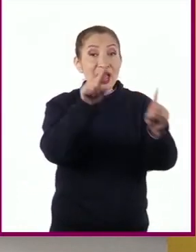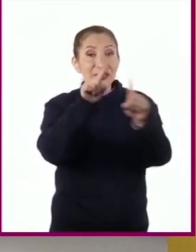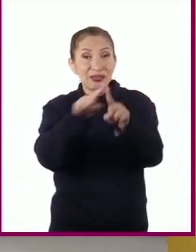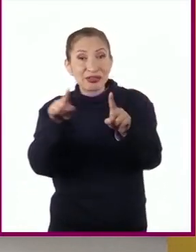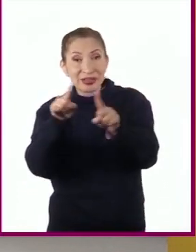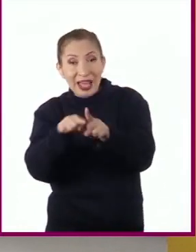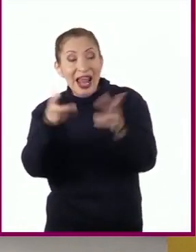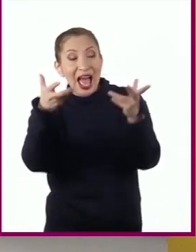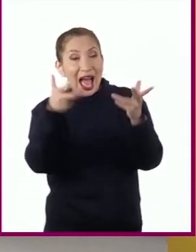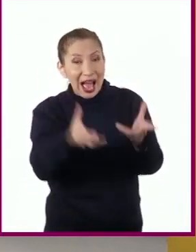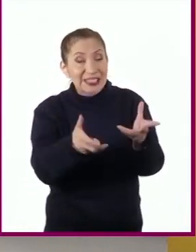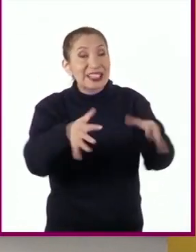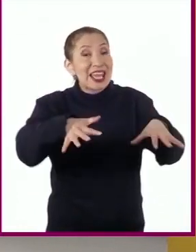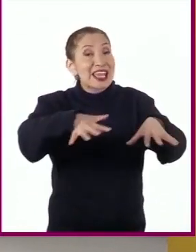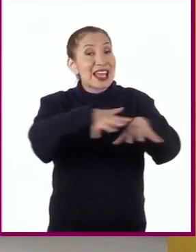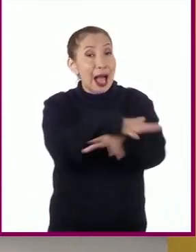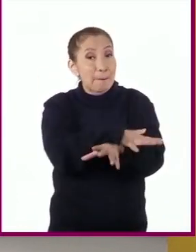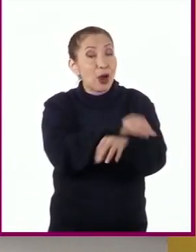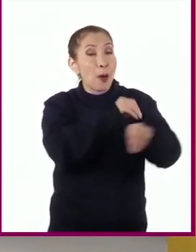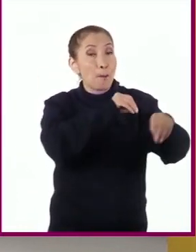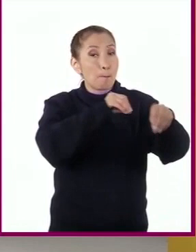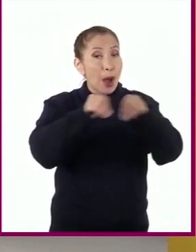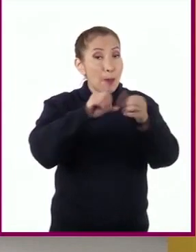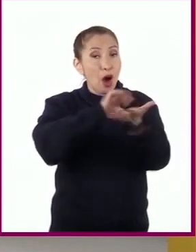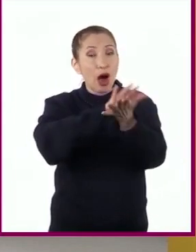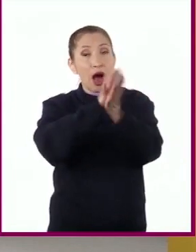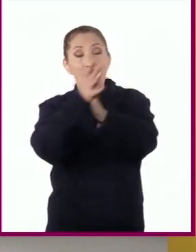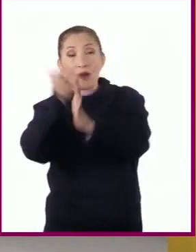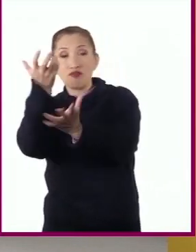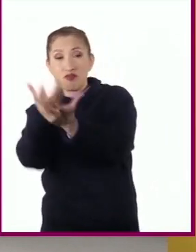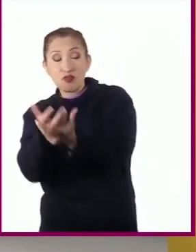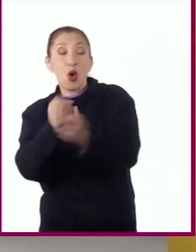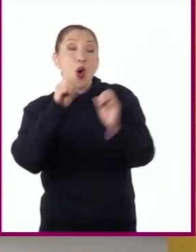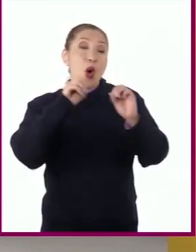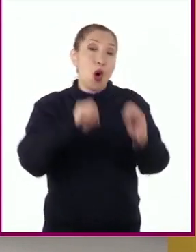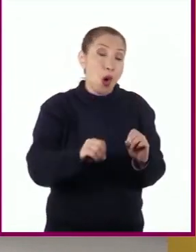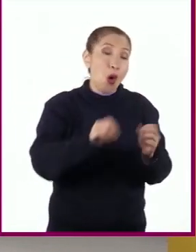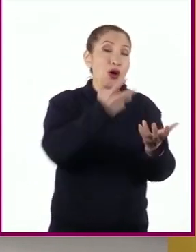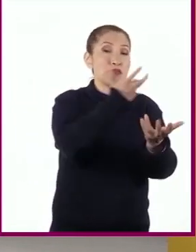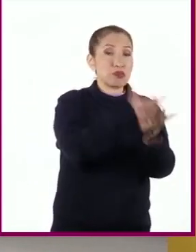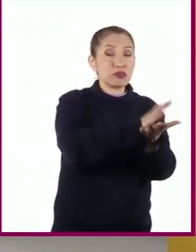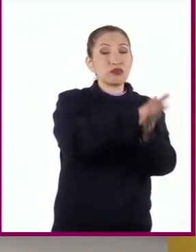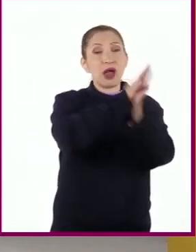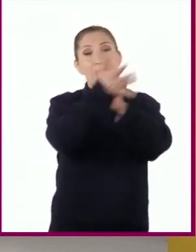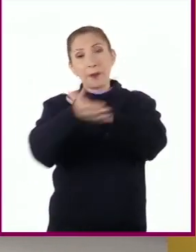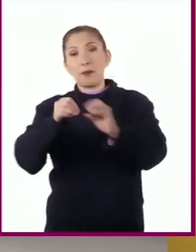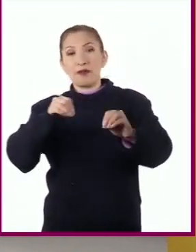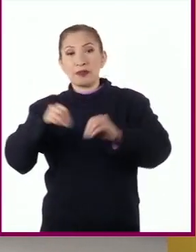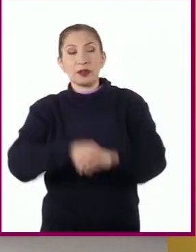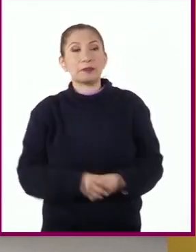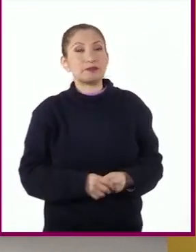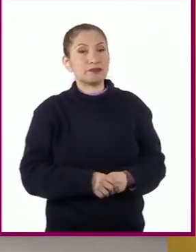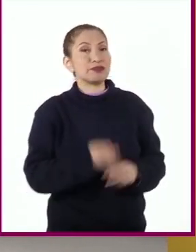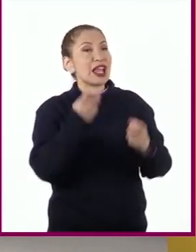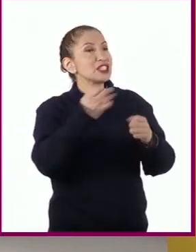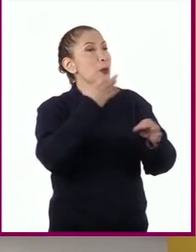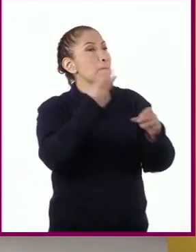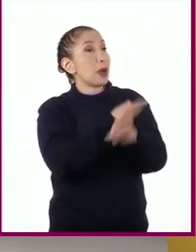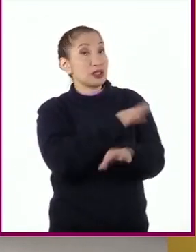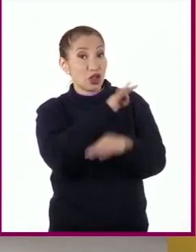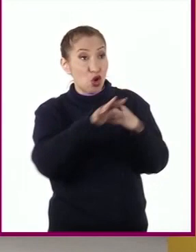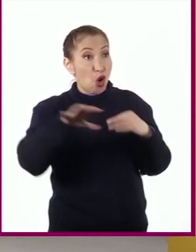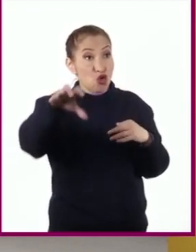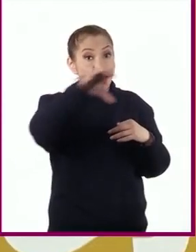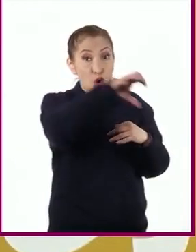las que provocan el cambio de movimiento a reposo o viceversa. ¿Esto pasa con todo lo que se